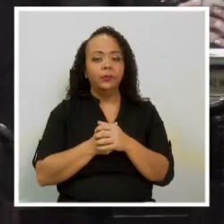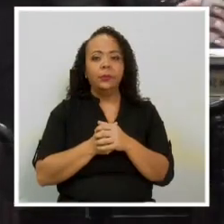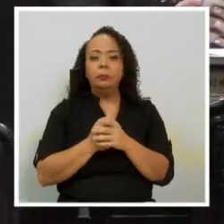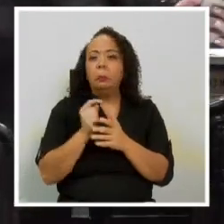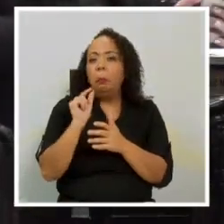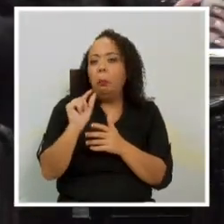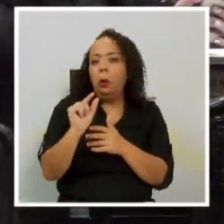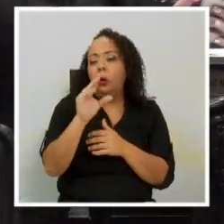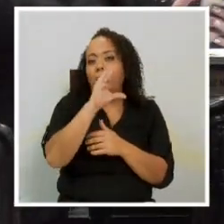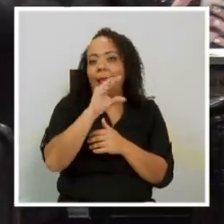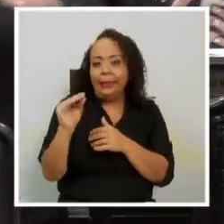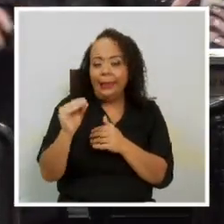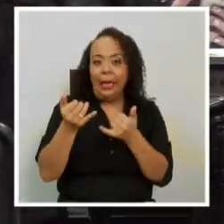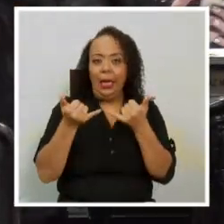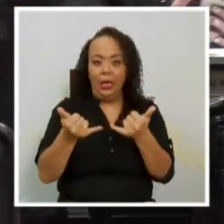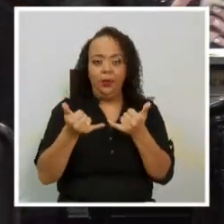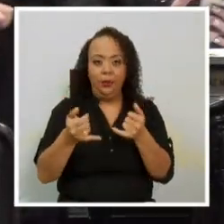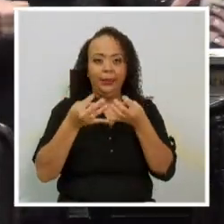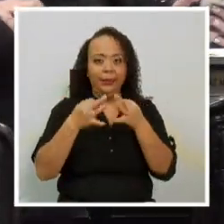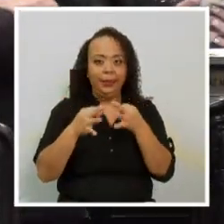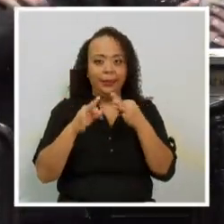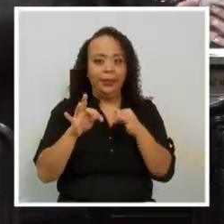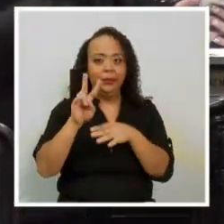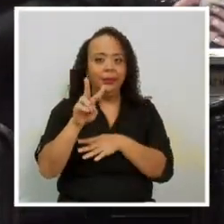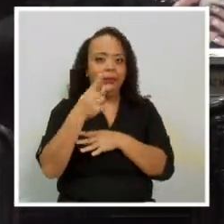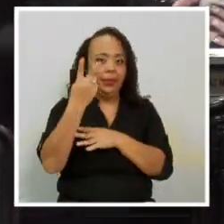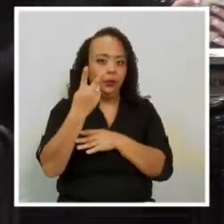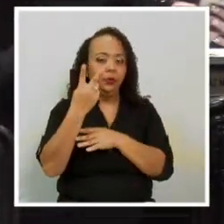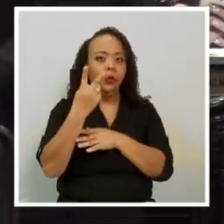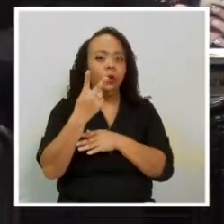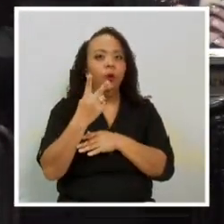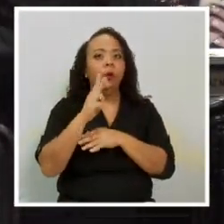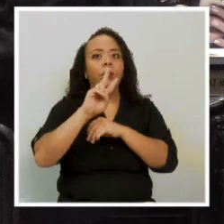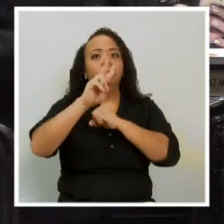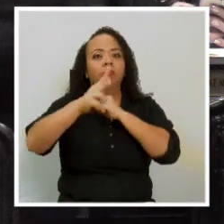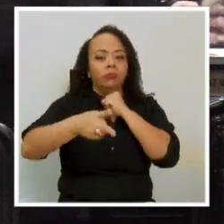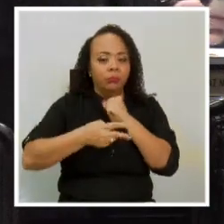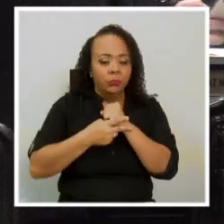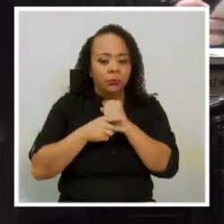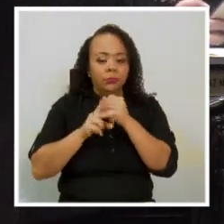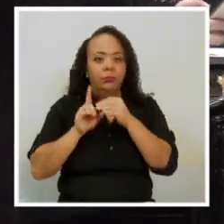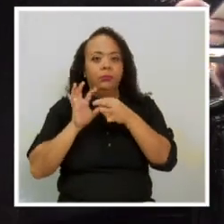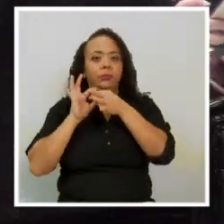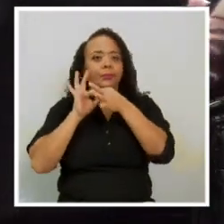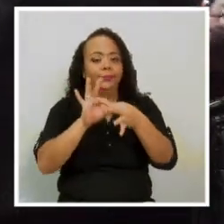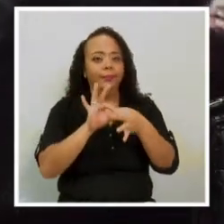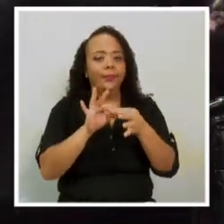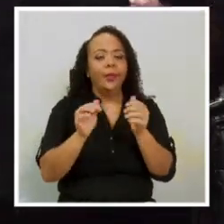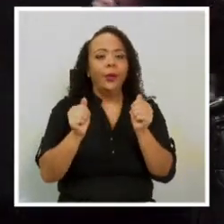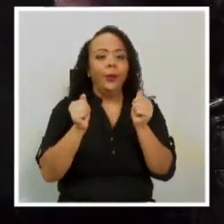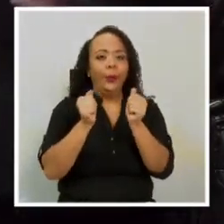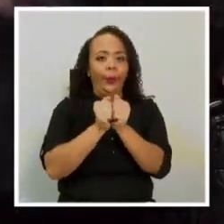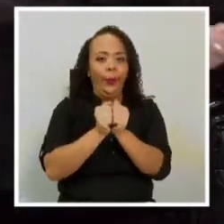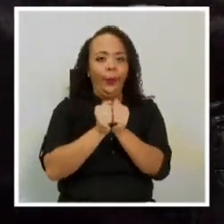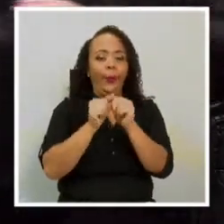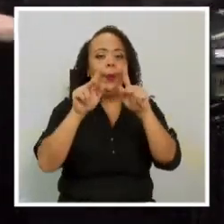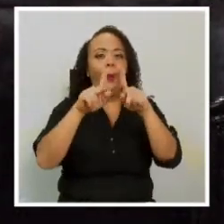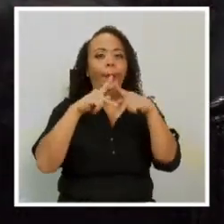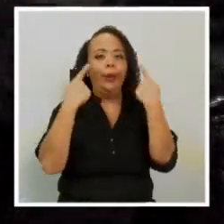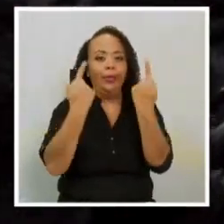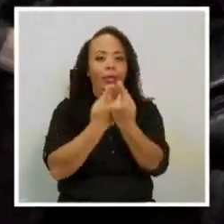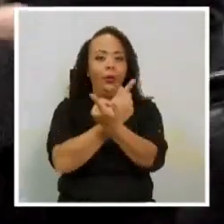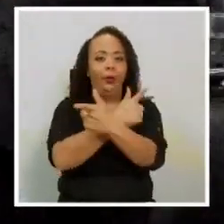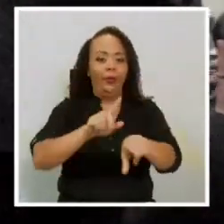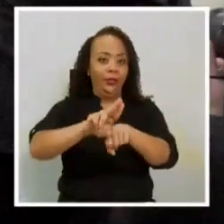relativamente y ahora trata de tomar un segundo aire aliándose, digamos, al Partido de Liberación